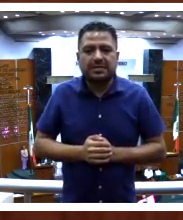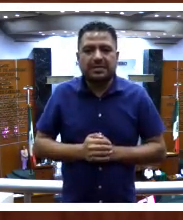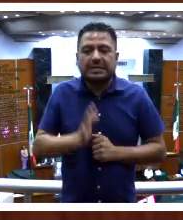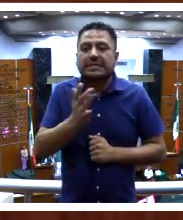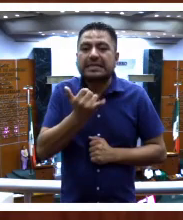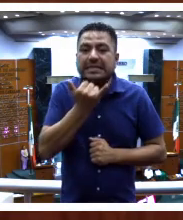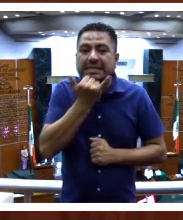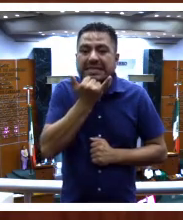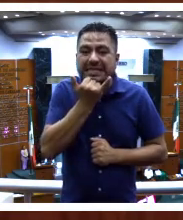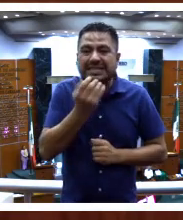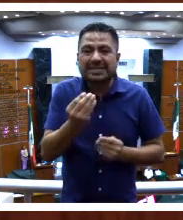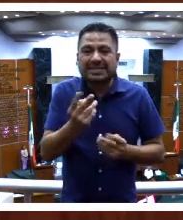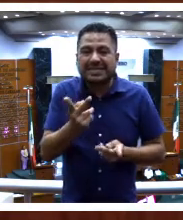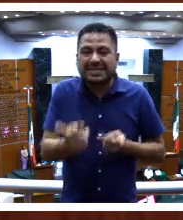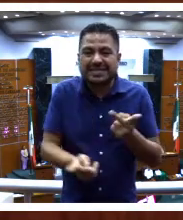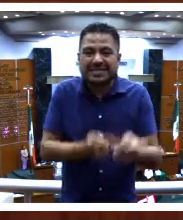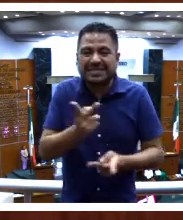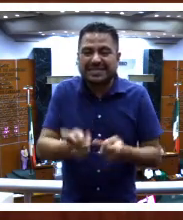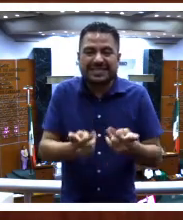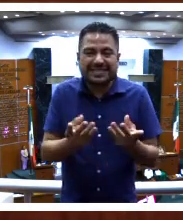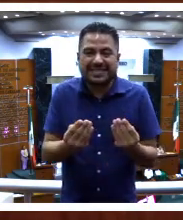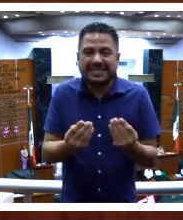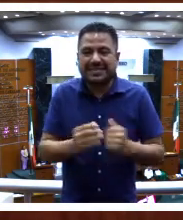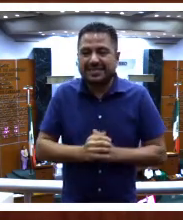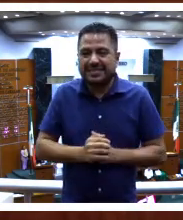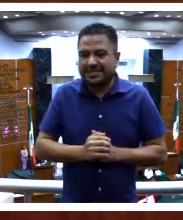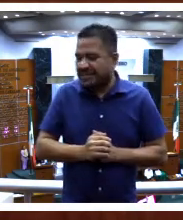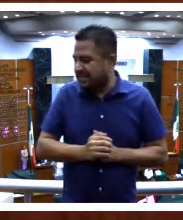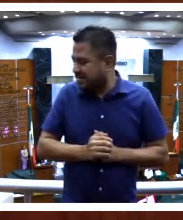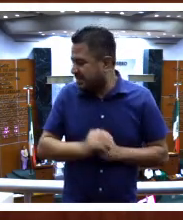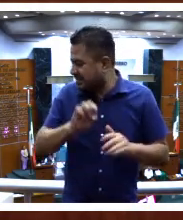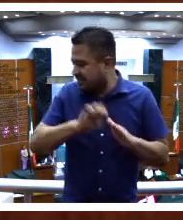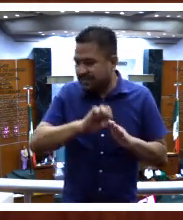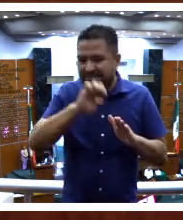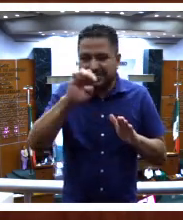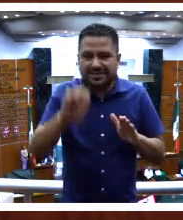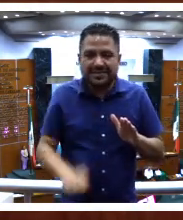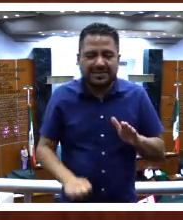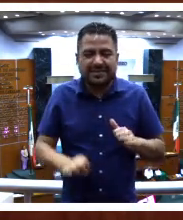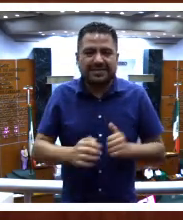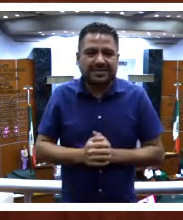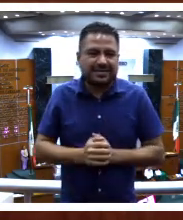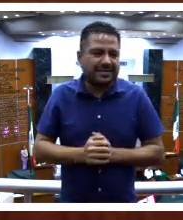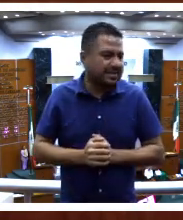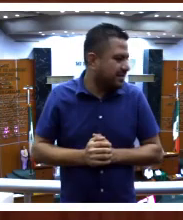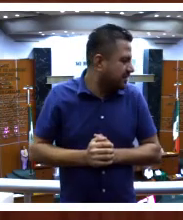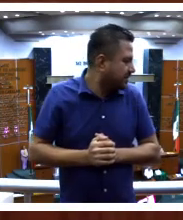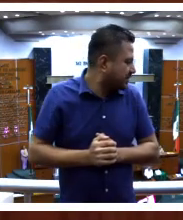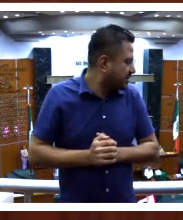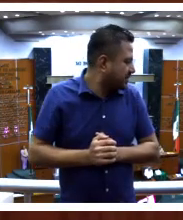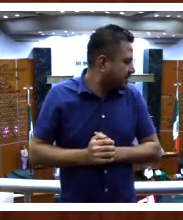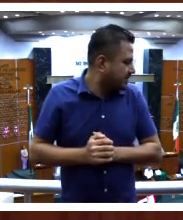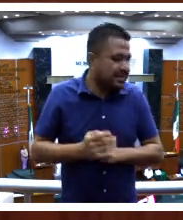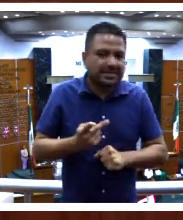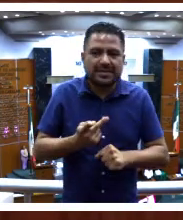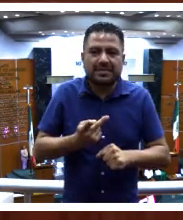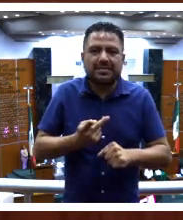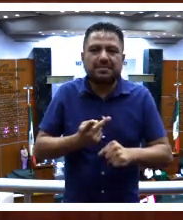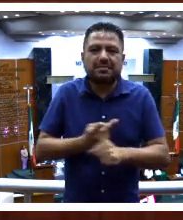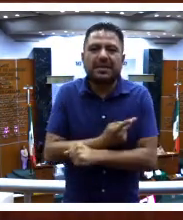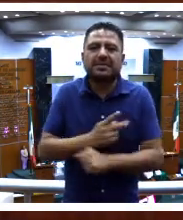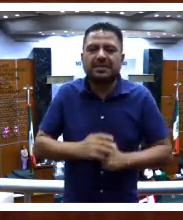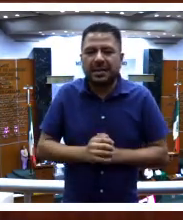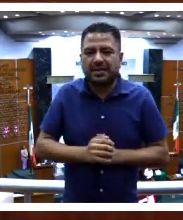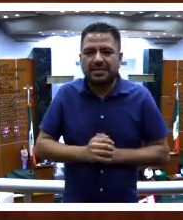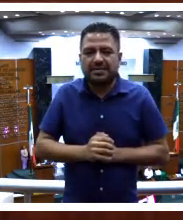Disculpen, es que hay varias preguntas que ya se hicieron. Pero también, por ejemplo, ¿Qué está pasando en